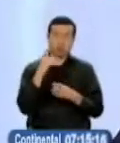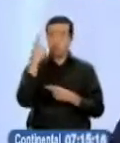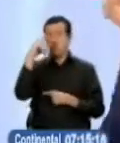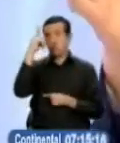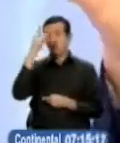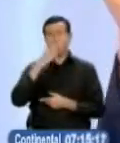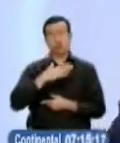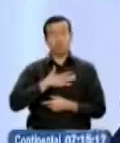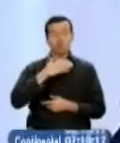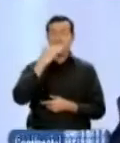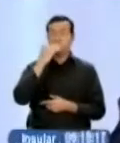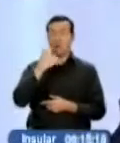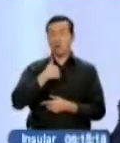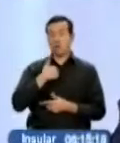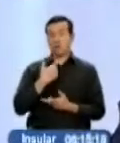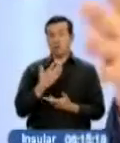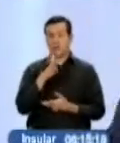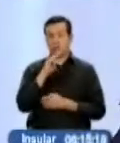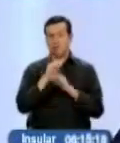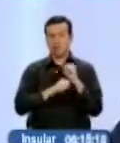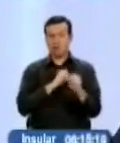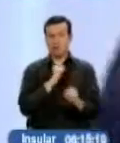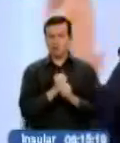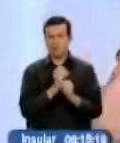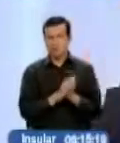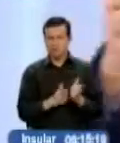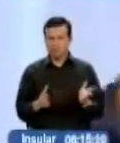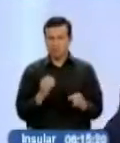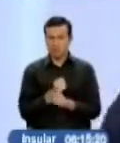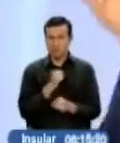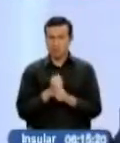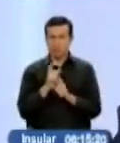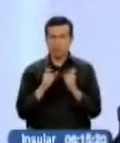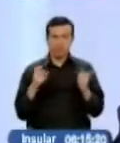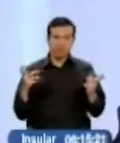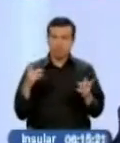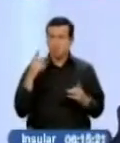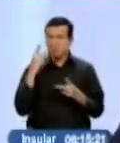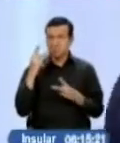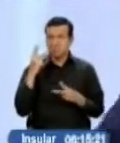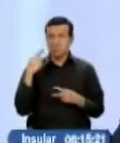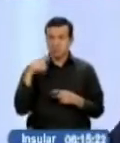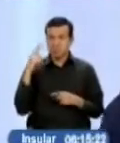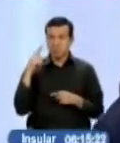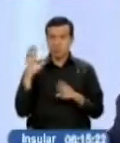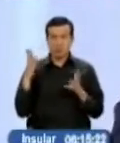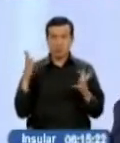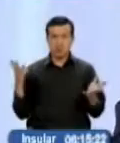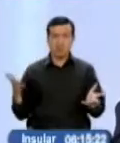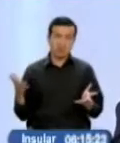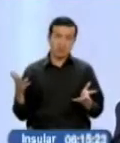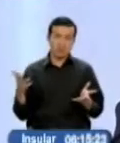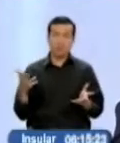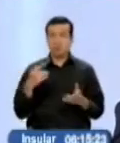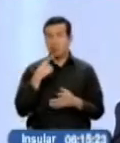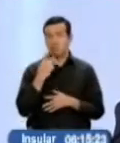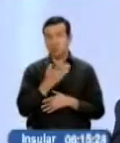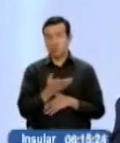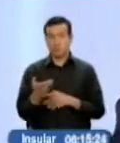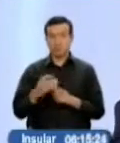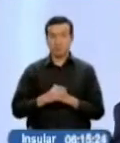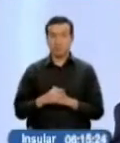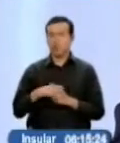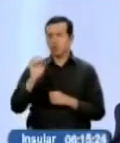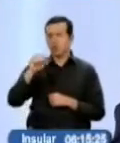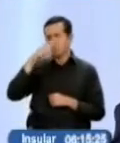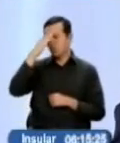millones. 40 años trabajamos la gente y no logramos esos millones, pero en todo caso ofrece y dice que